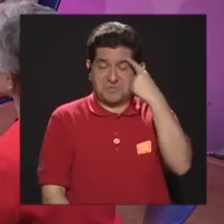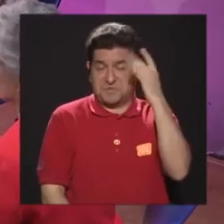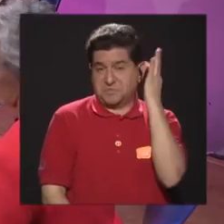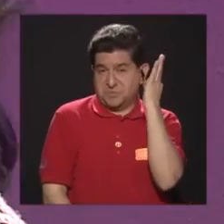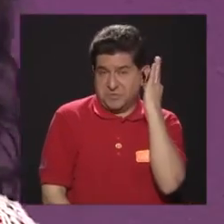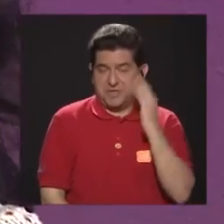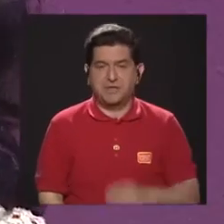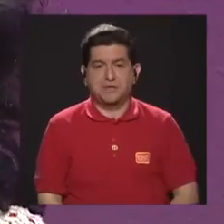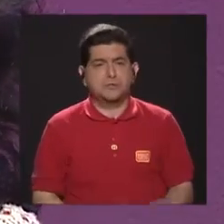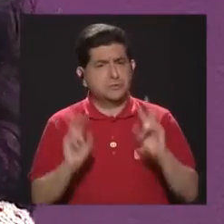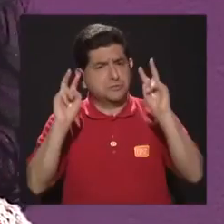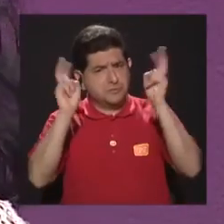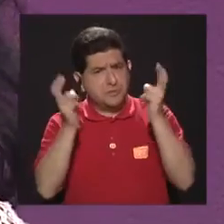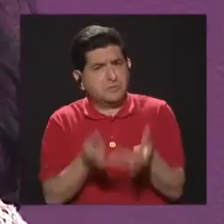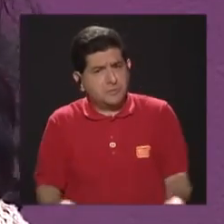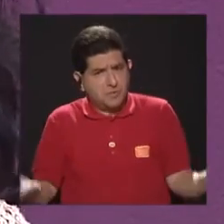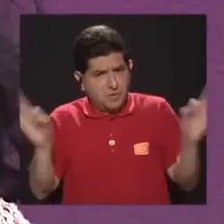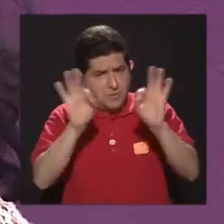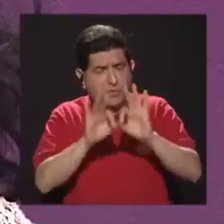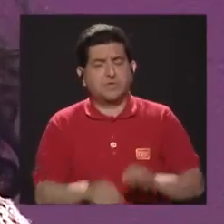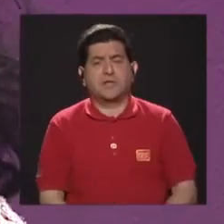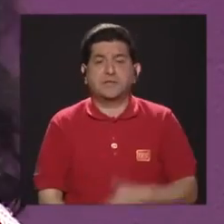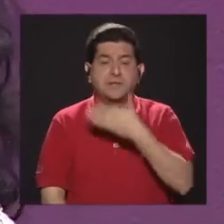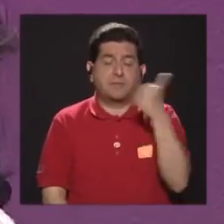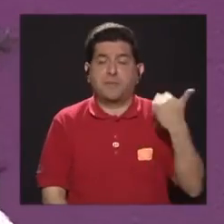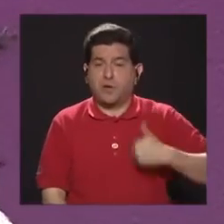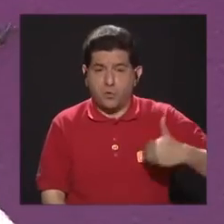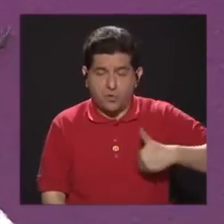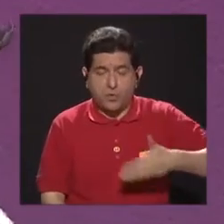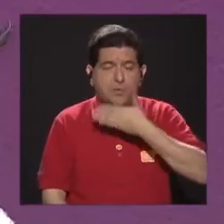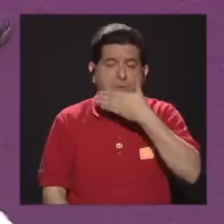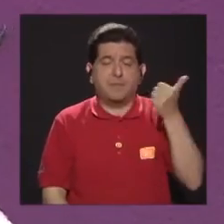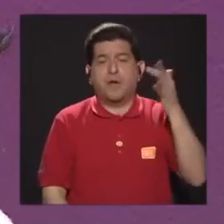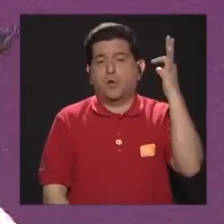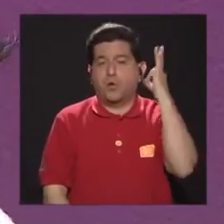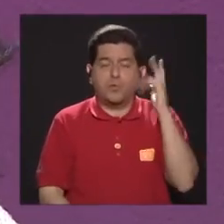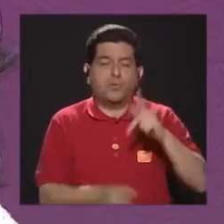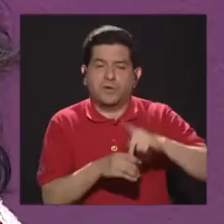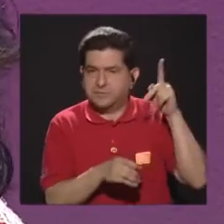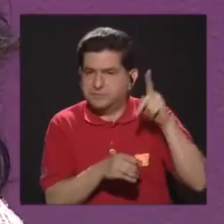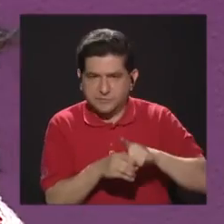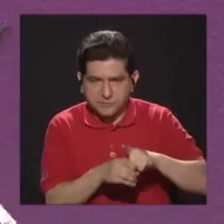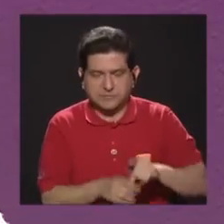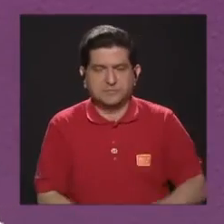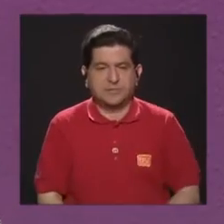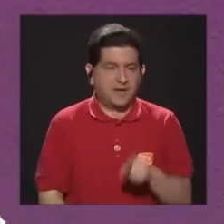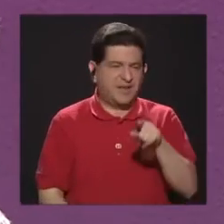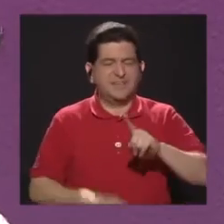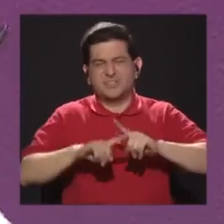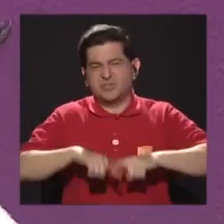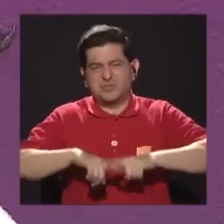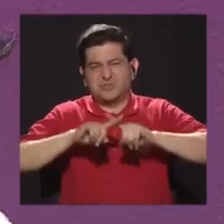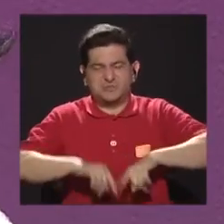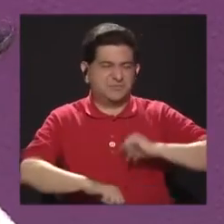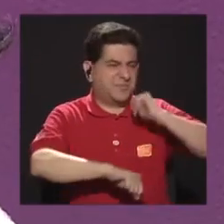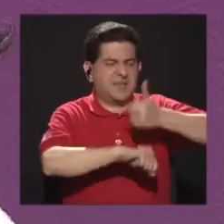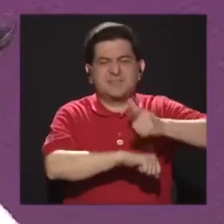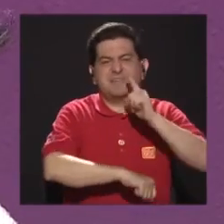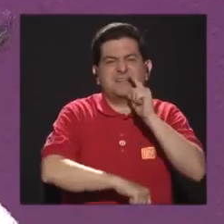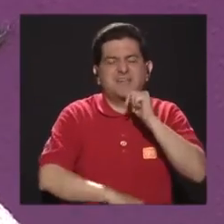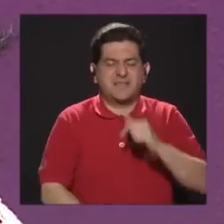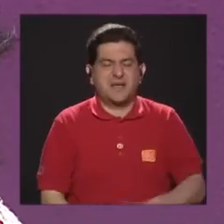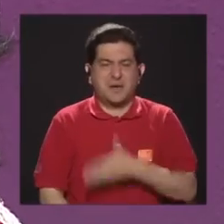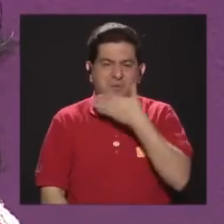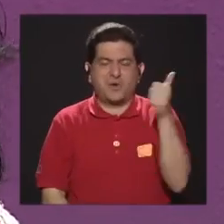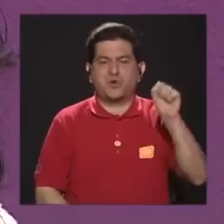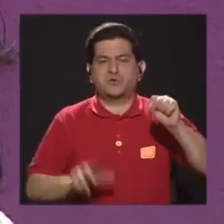que es importante que lleguen a los puestos los mejores hombres y las mejores mujeres, ¿verdad? También eso es muy relativo, quién define quién es el mejor o